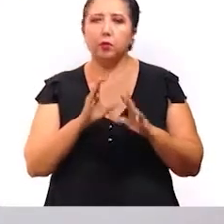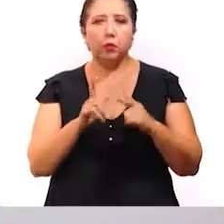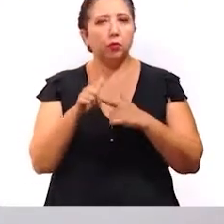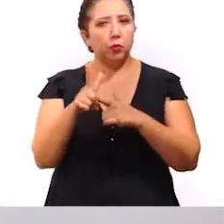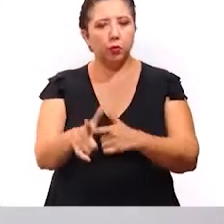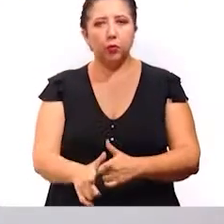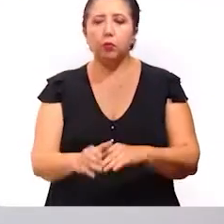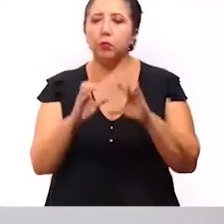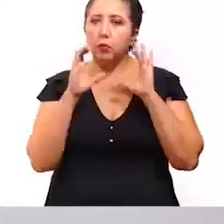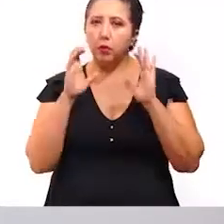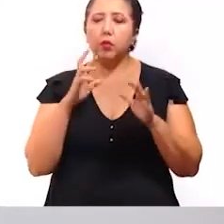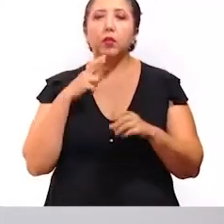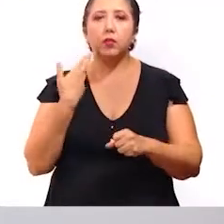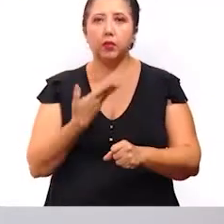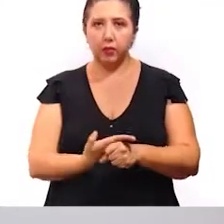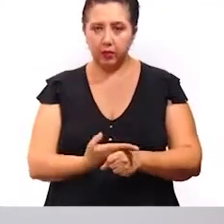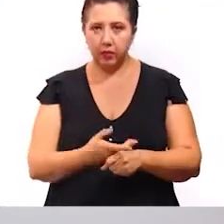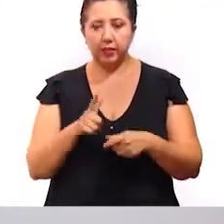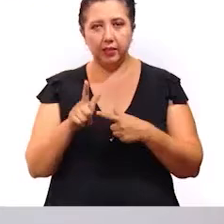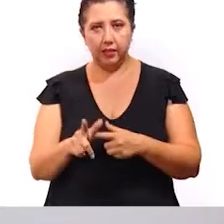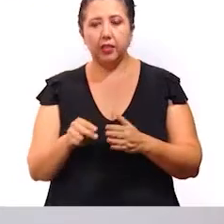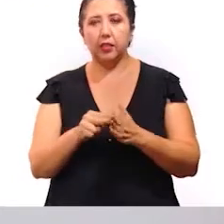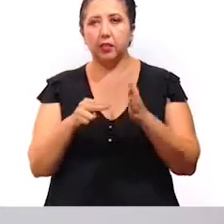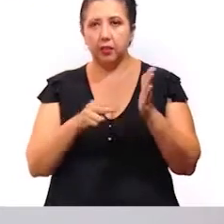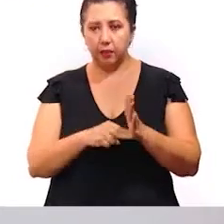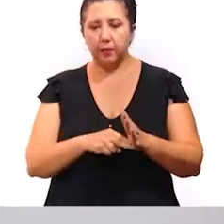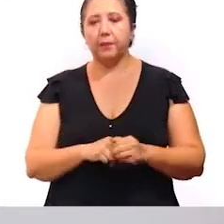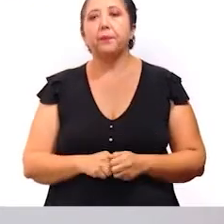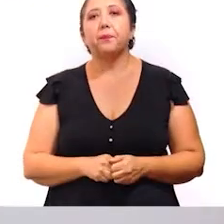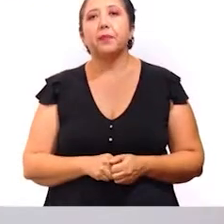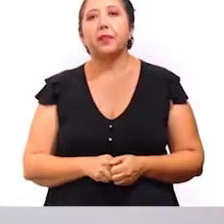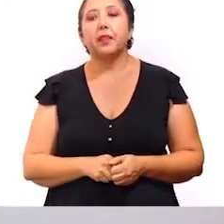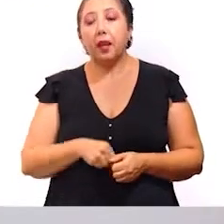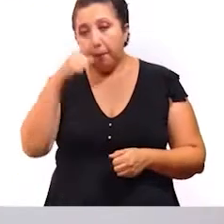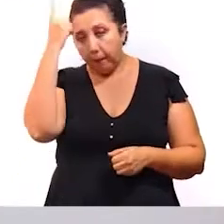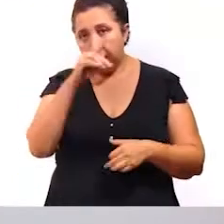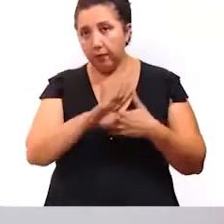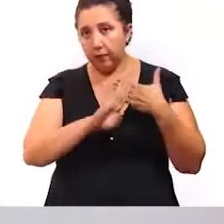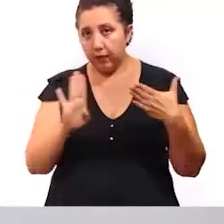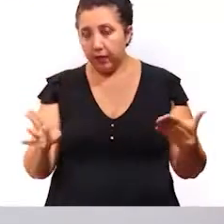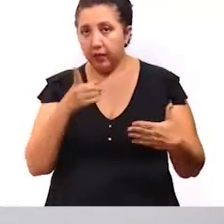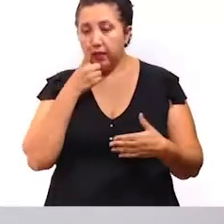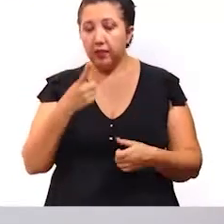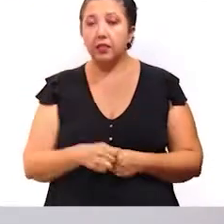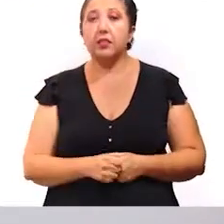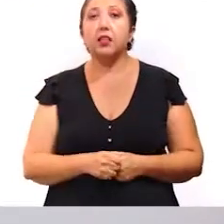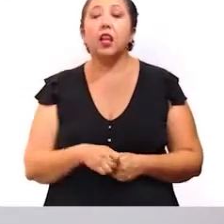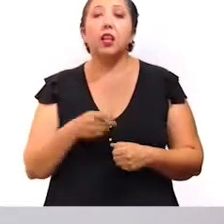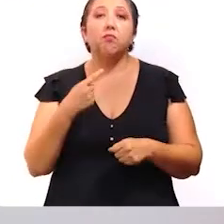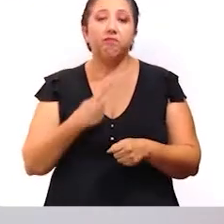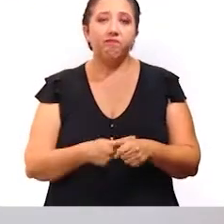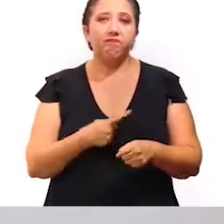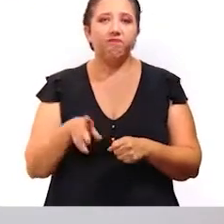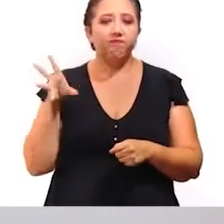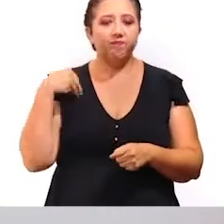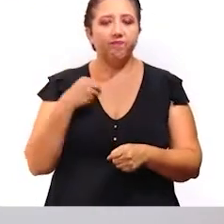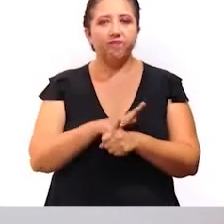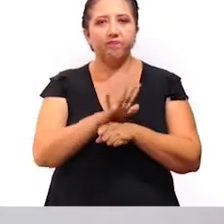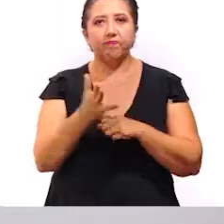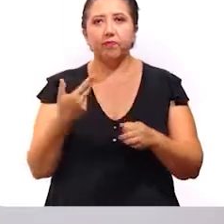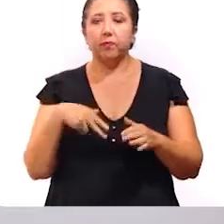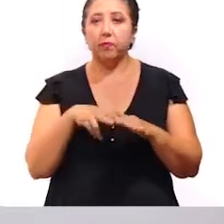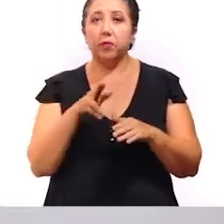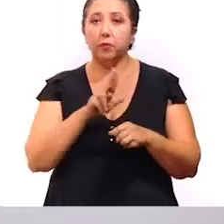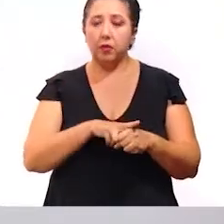y continuar actuando con responsabilidad y siguiendo las medidas sanitarias, para evitar comprometer nuestra capacidad hospitalaria e interrumpir